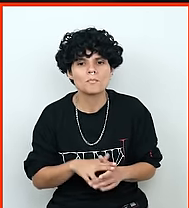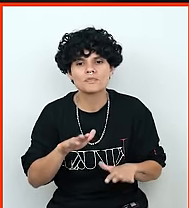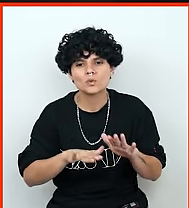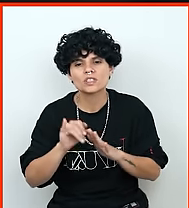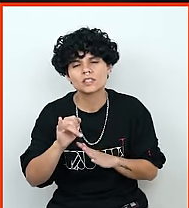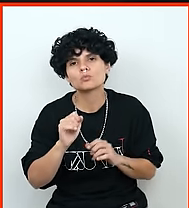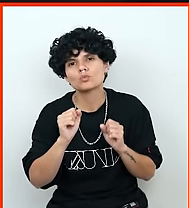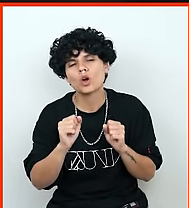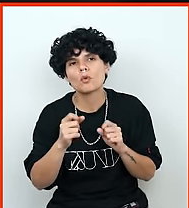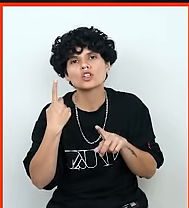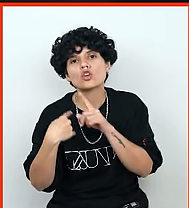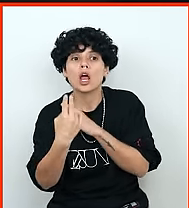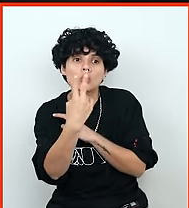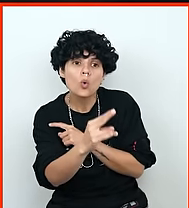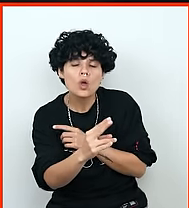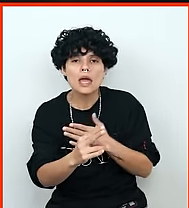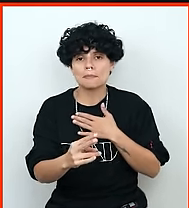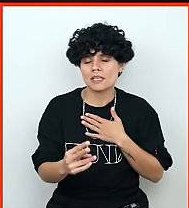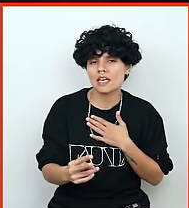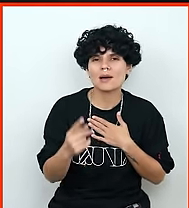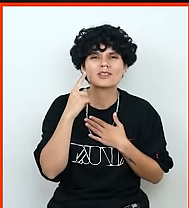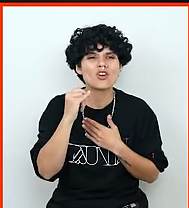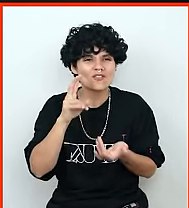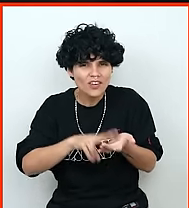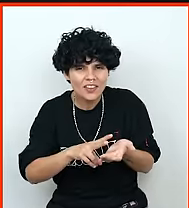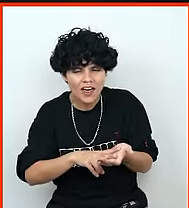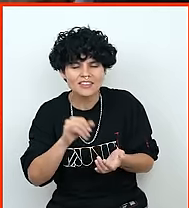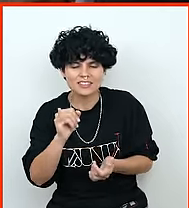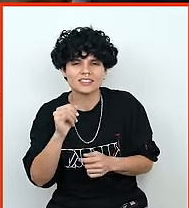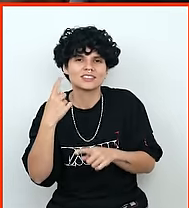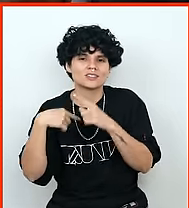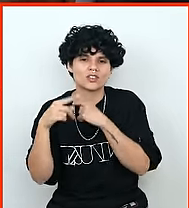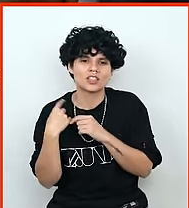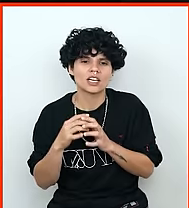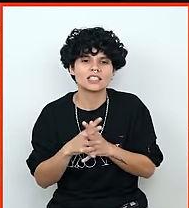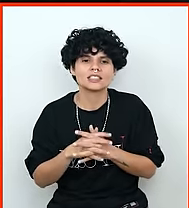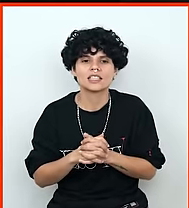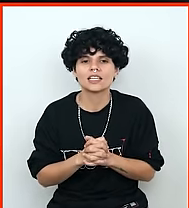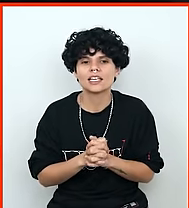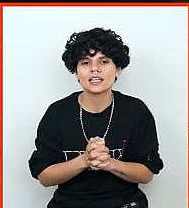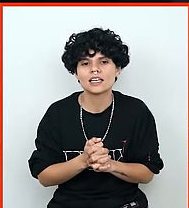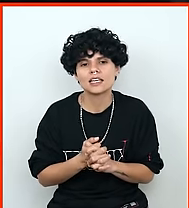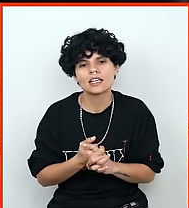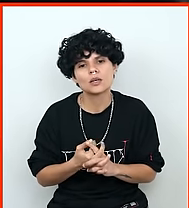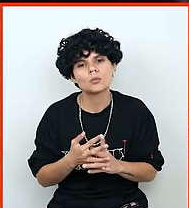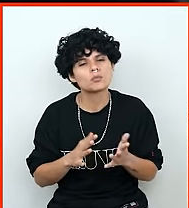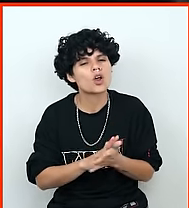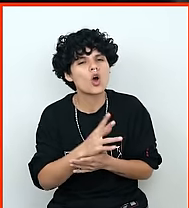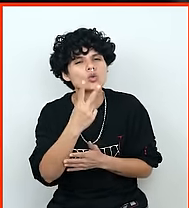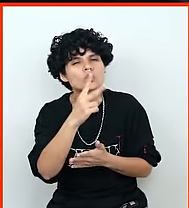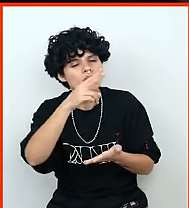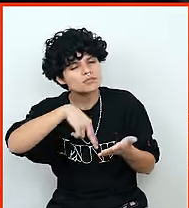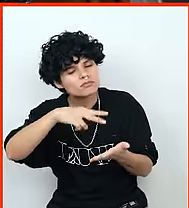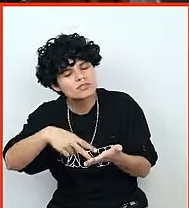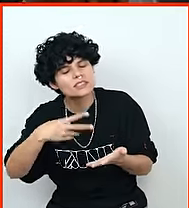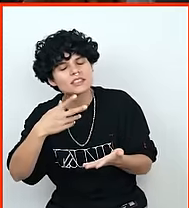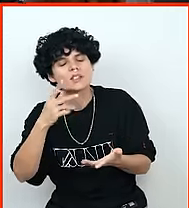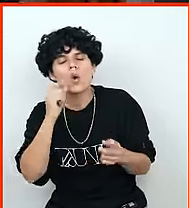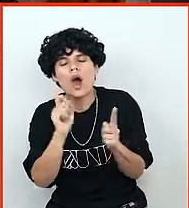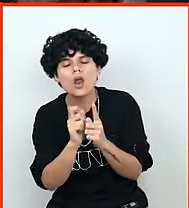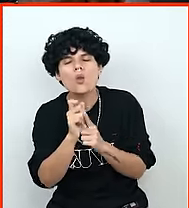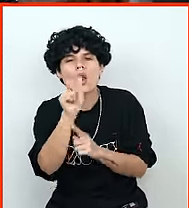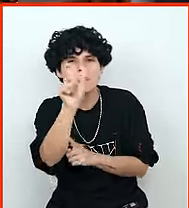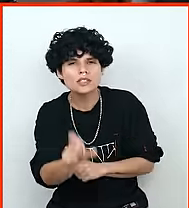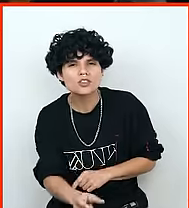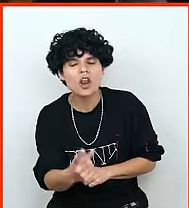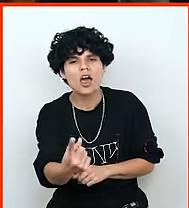puede haberte pasado a ti, le puede haber pasado a un amigo, y se basan en historias reales, sí. Y como el sentido de la letra, esta persona